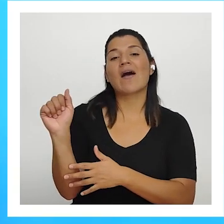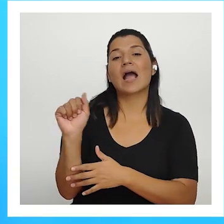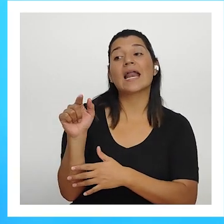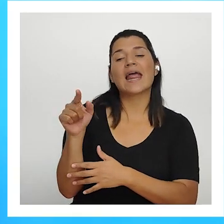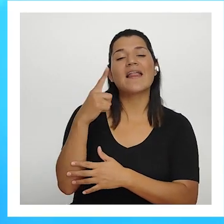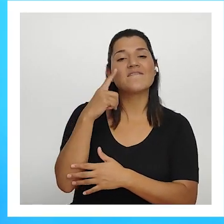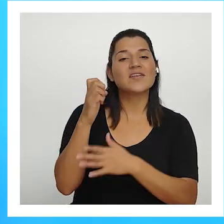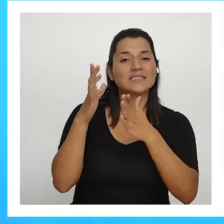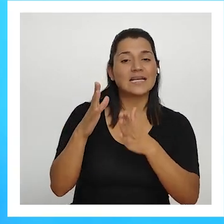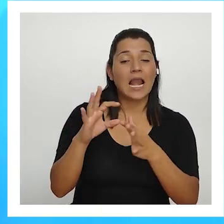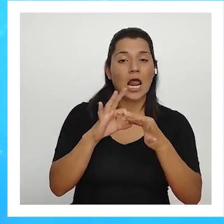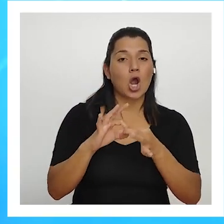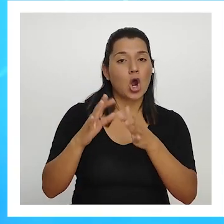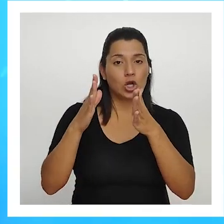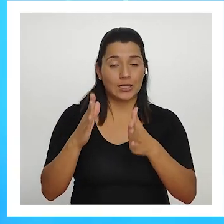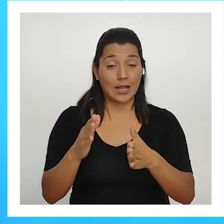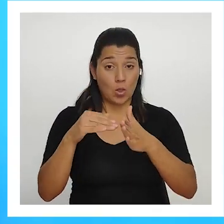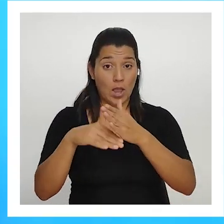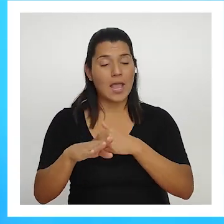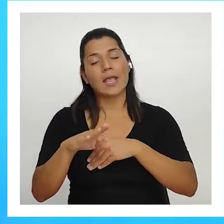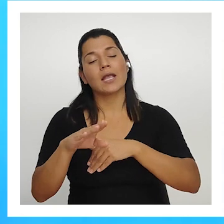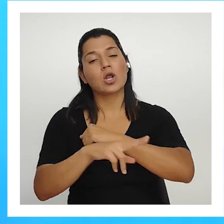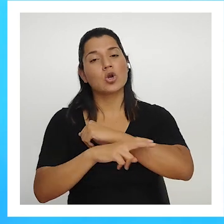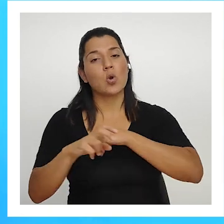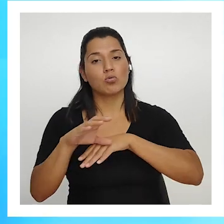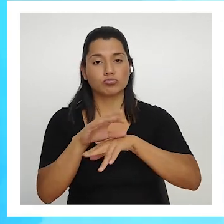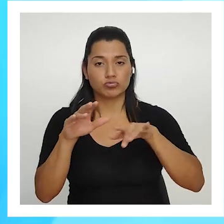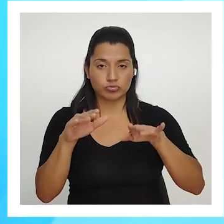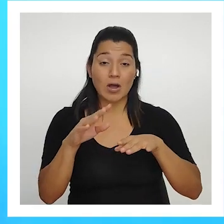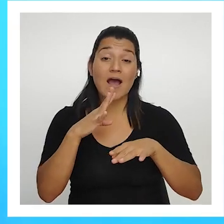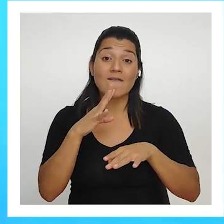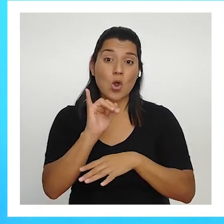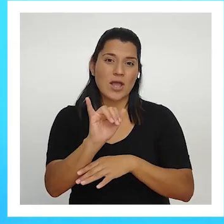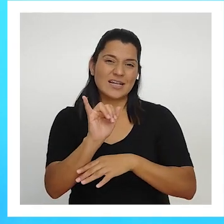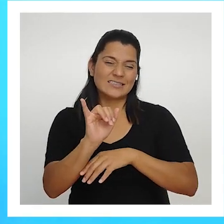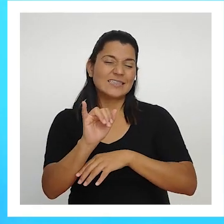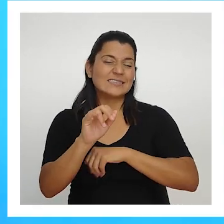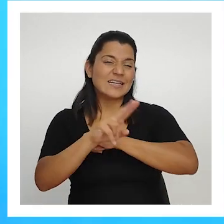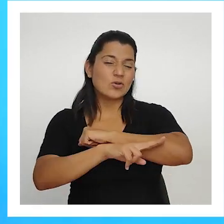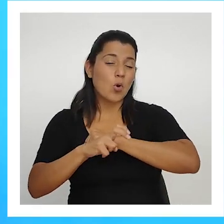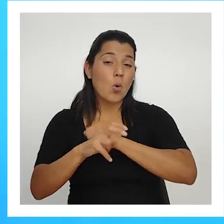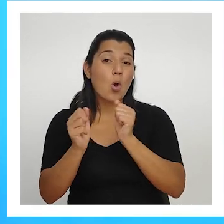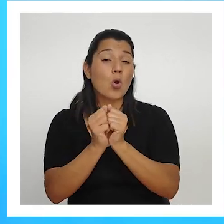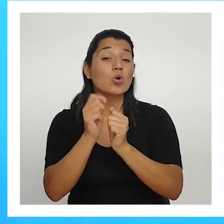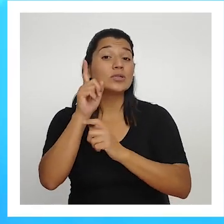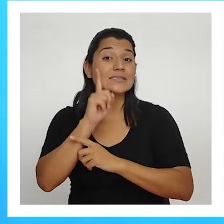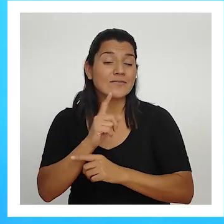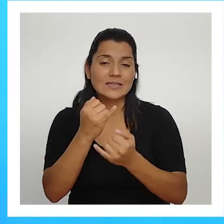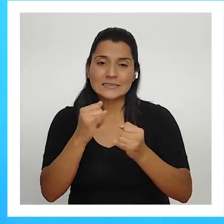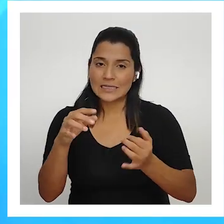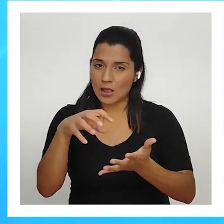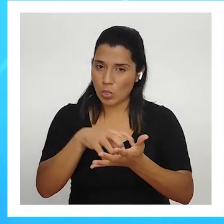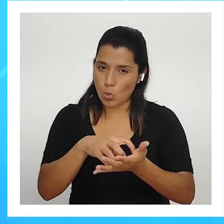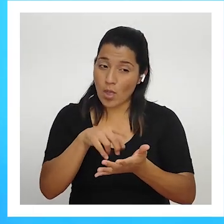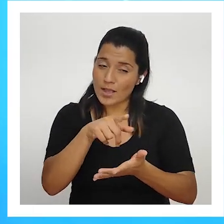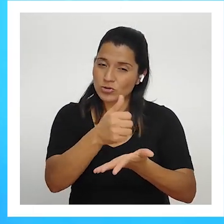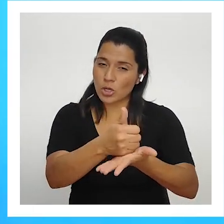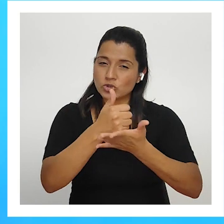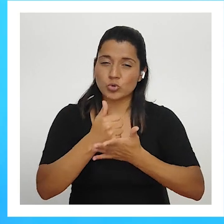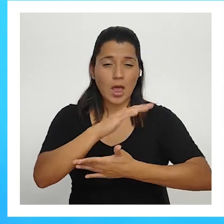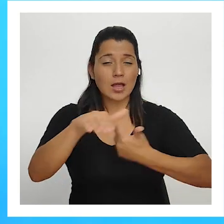que no van a ir más allá. No obstante, siempre es importante, lo mismo, poder establecer la respectiva denuncia también ante el organismo de investigación